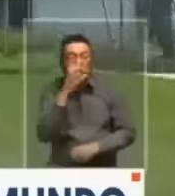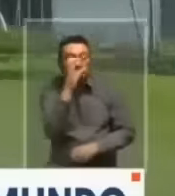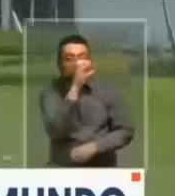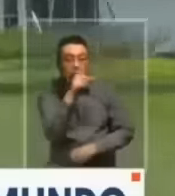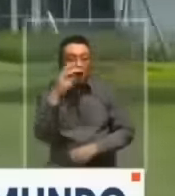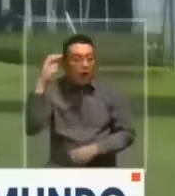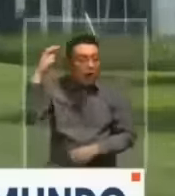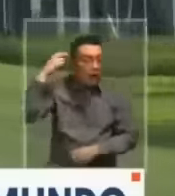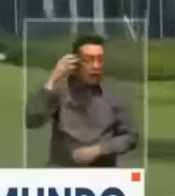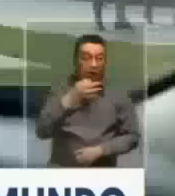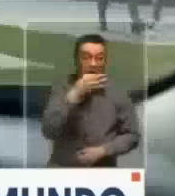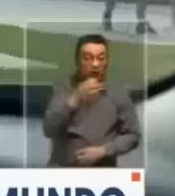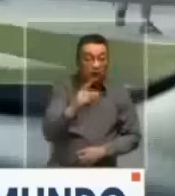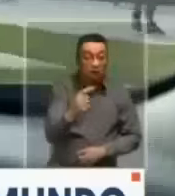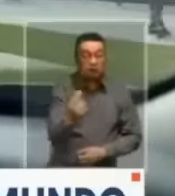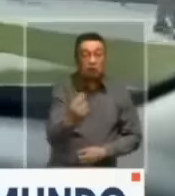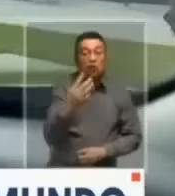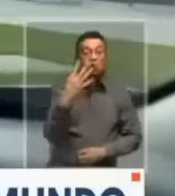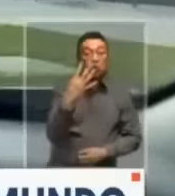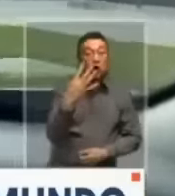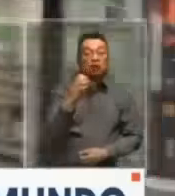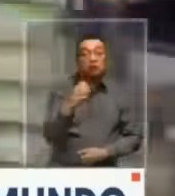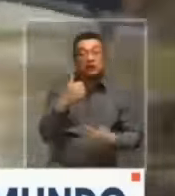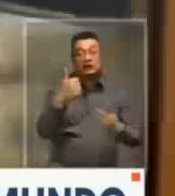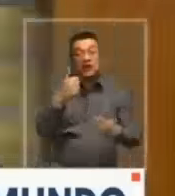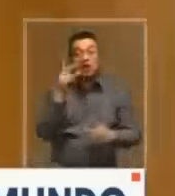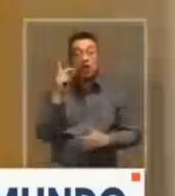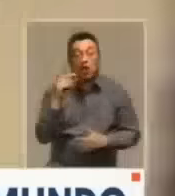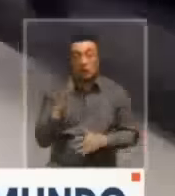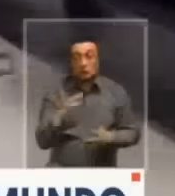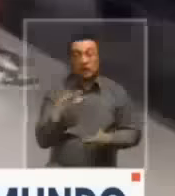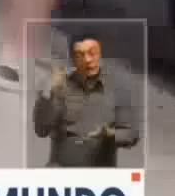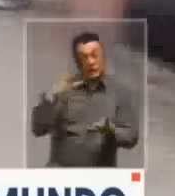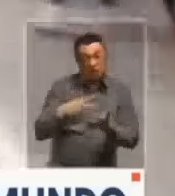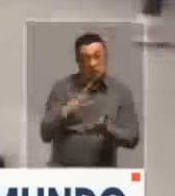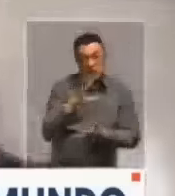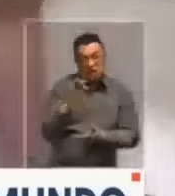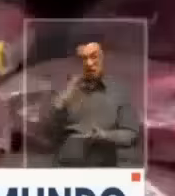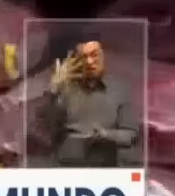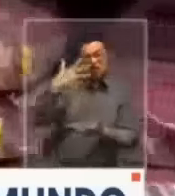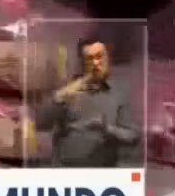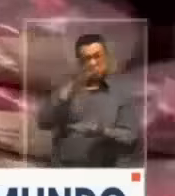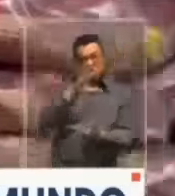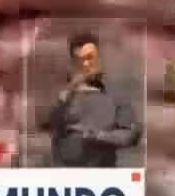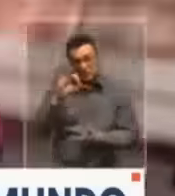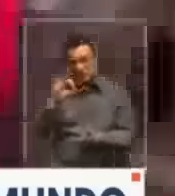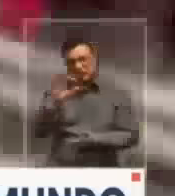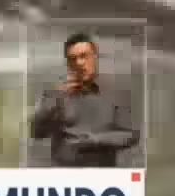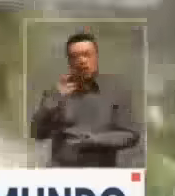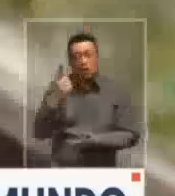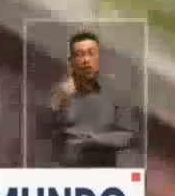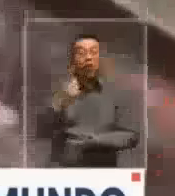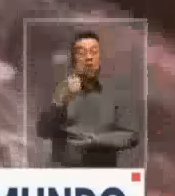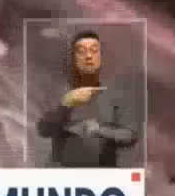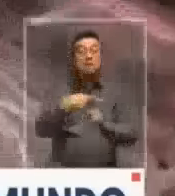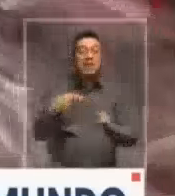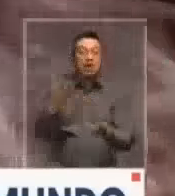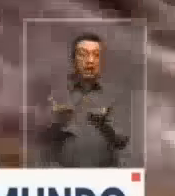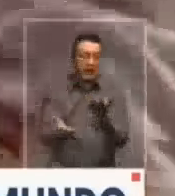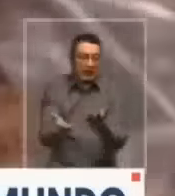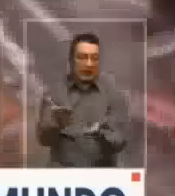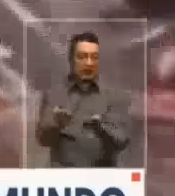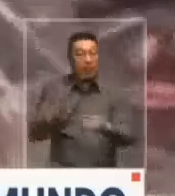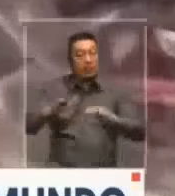dijeron que cuestan entre 4 a 6 dólares, unos 3.500 a 5.300 pesos el medio kilo, dependiendo de